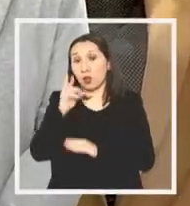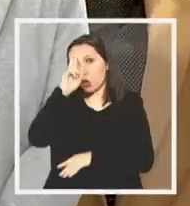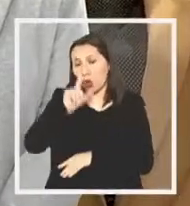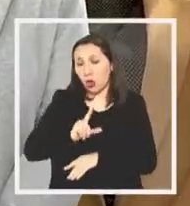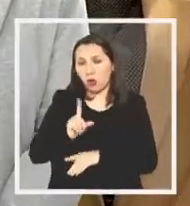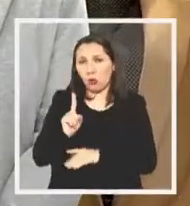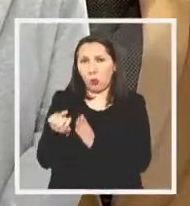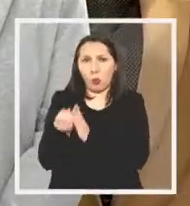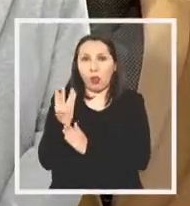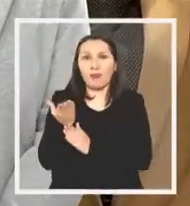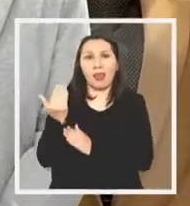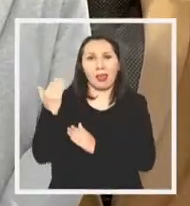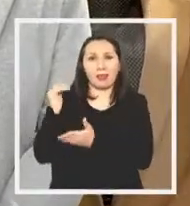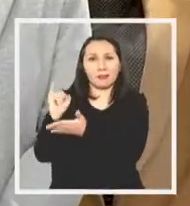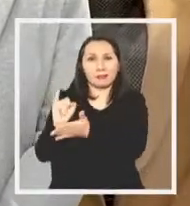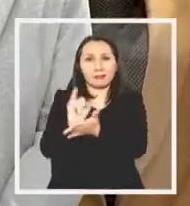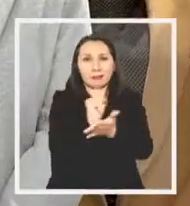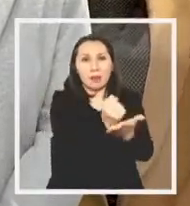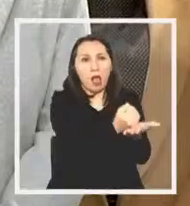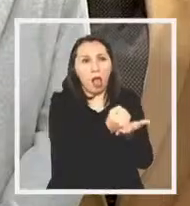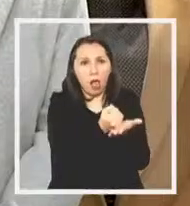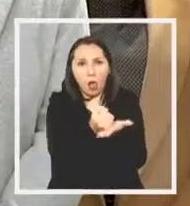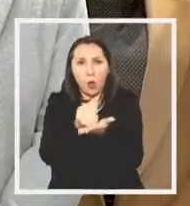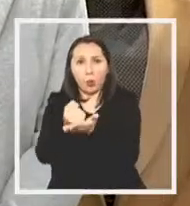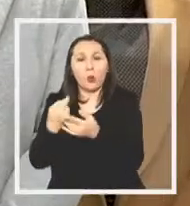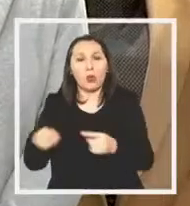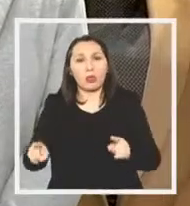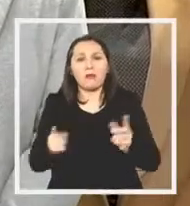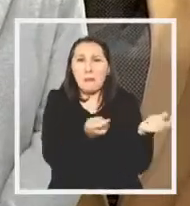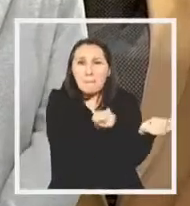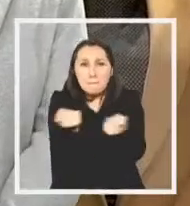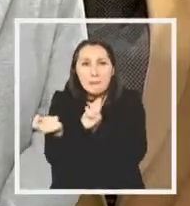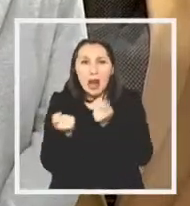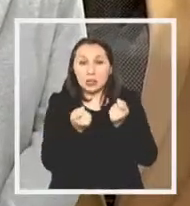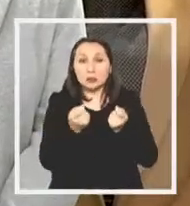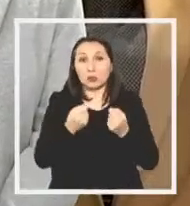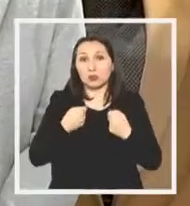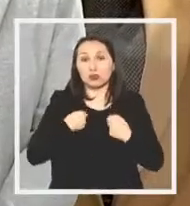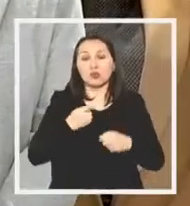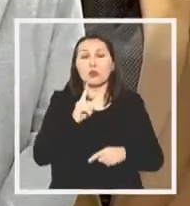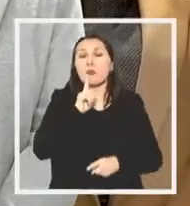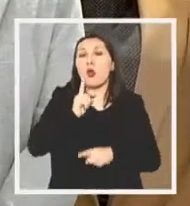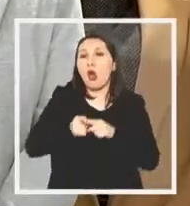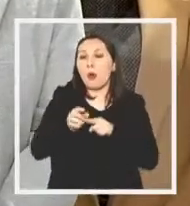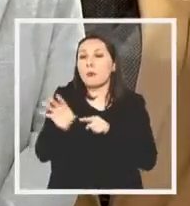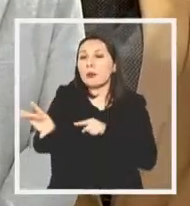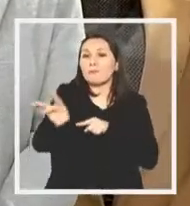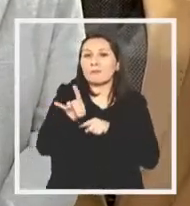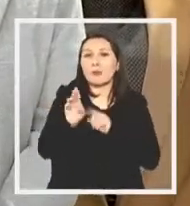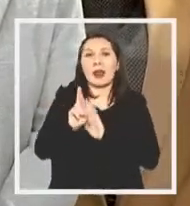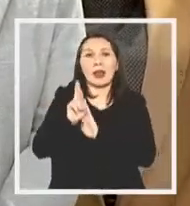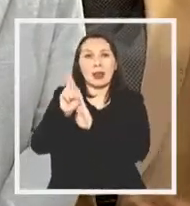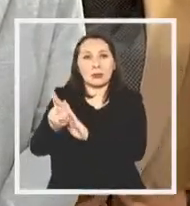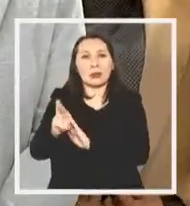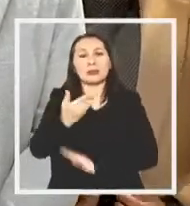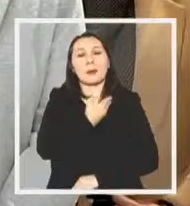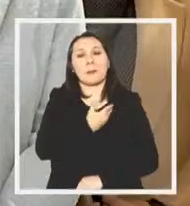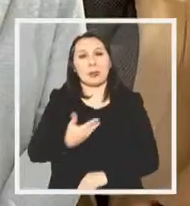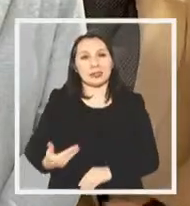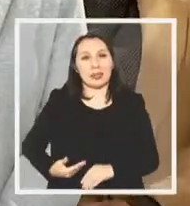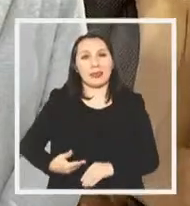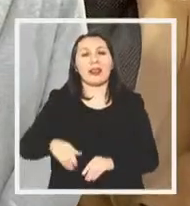nosotros trabajamos con muchas instituciones colaboradoras que tienen una figura similar donde yo nombro un representante que es el presidente